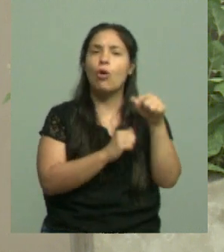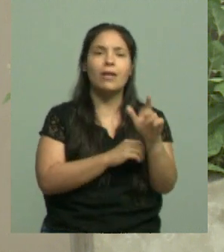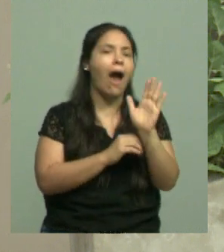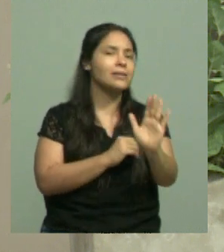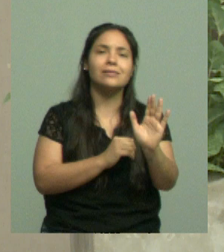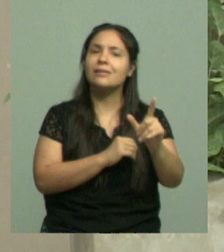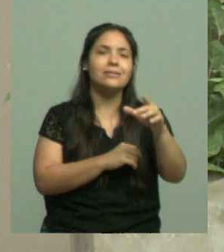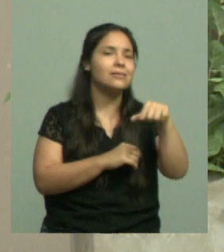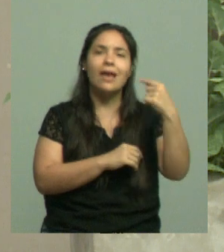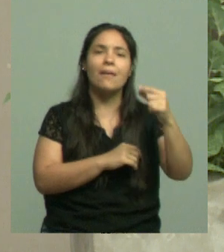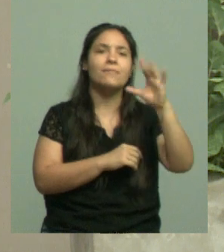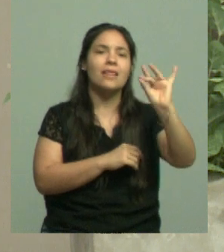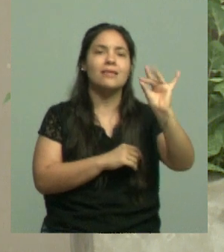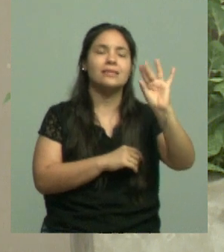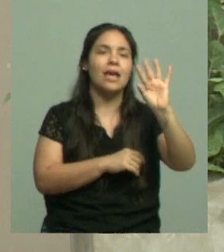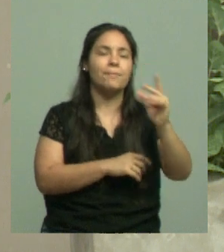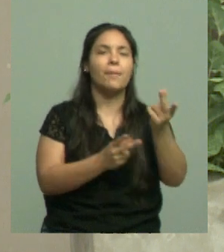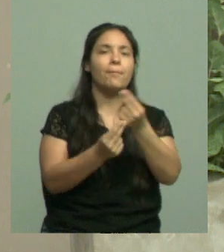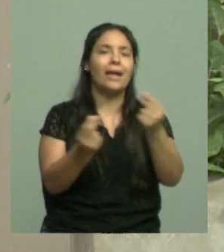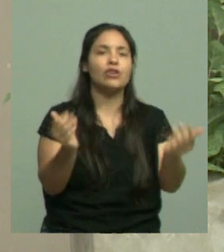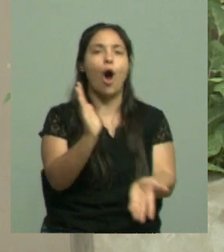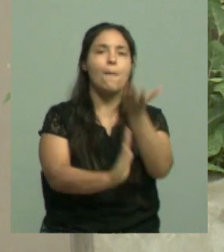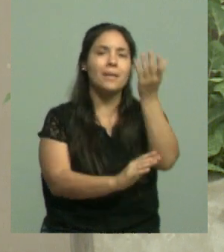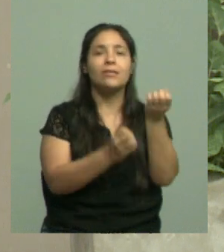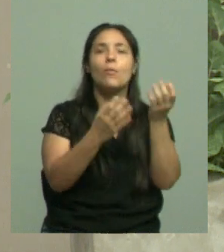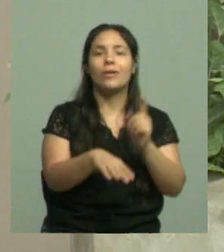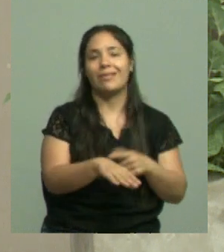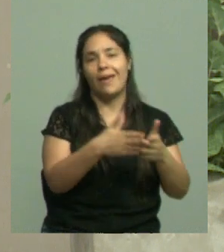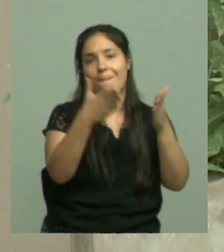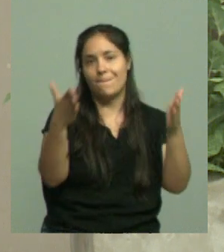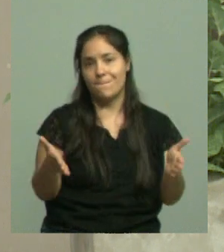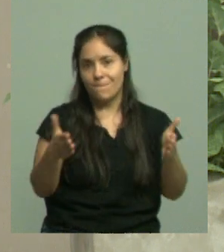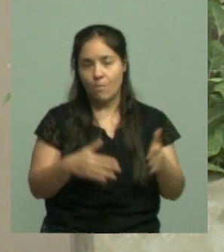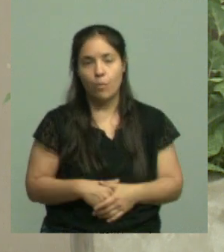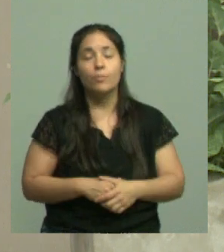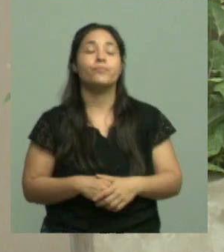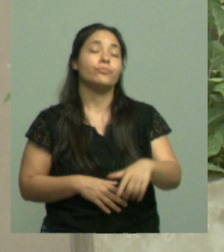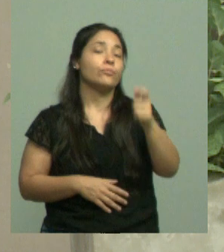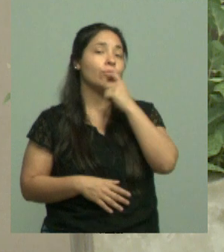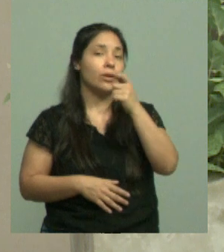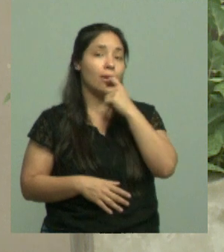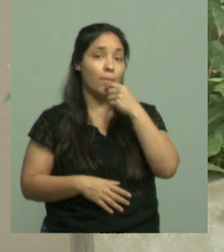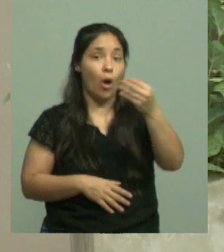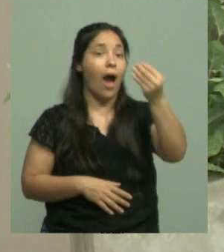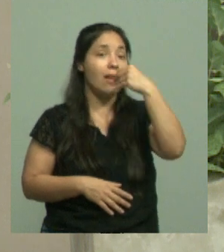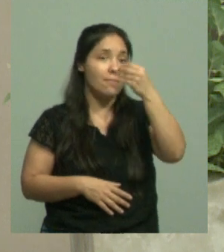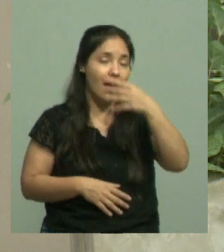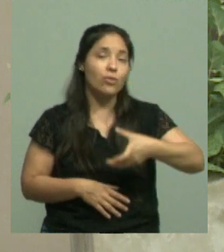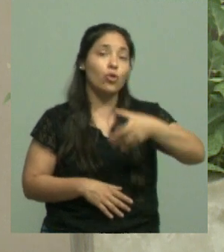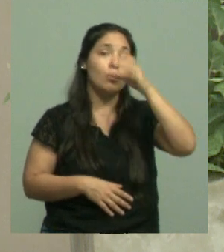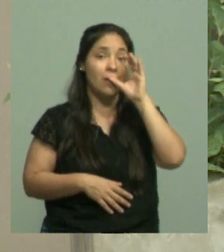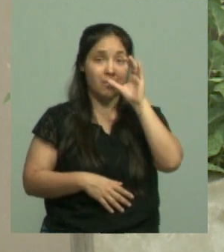remarcación más Sí, altos, justamente por una cuestión estacional. Vos fijate que, por ejemplo, alimentos y